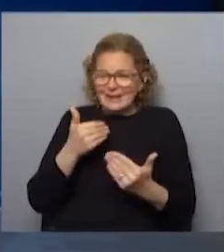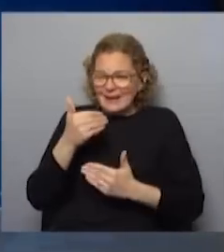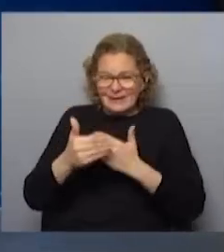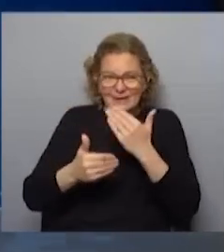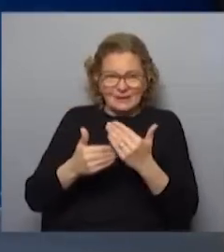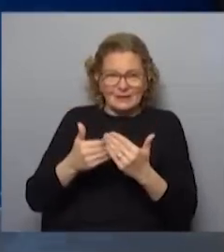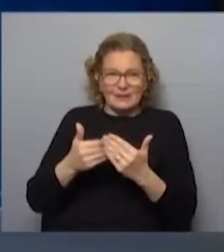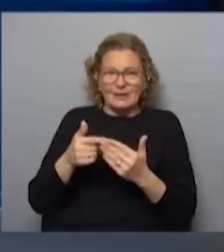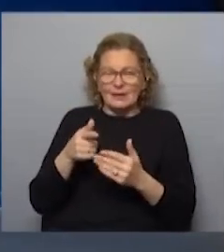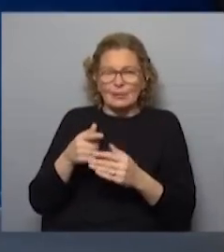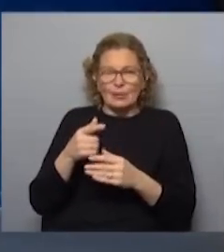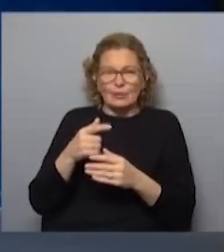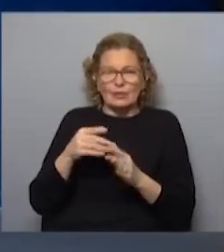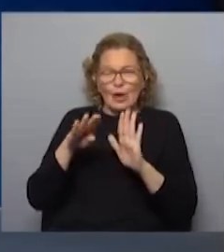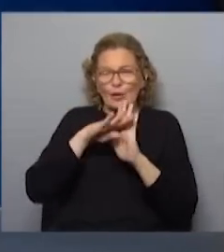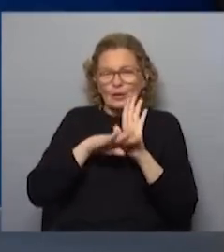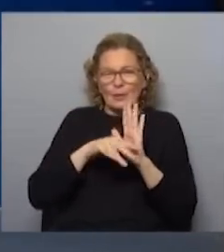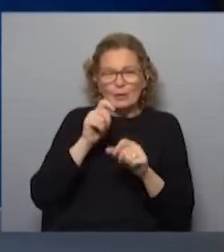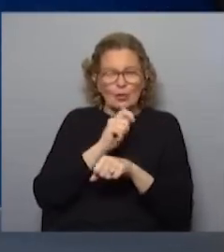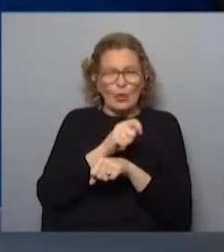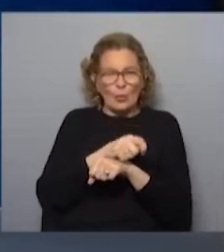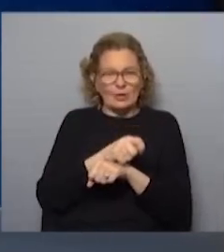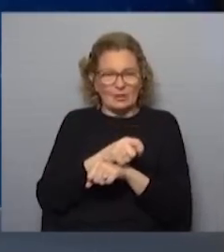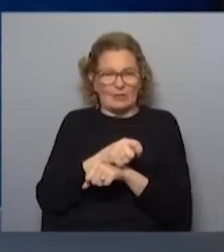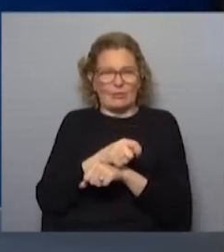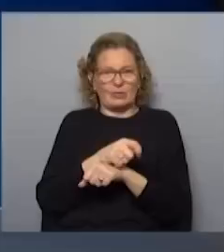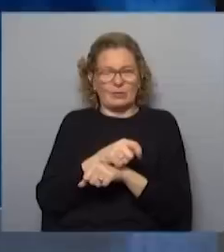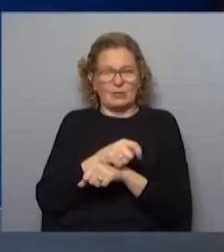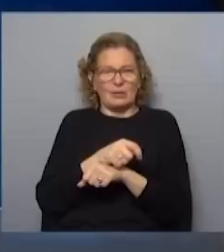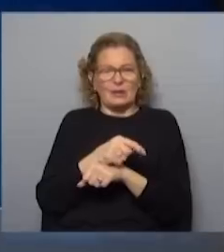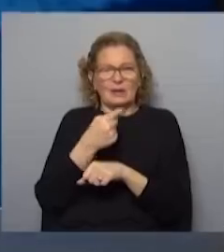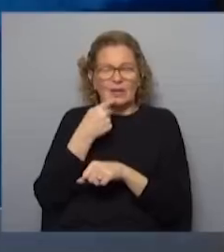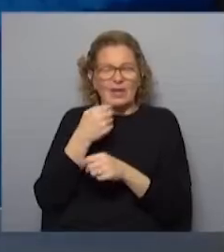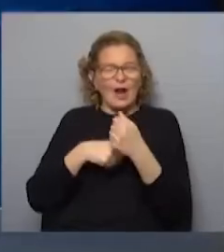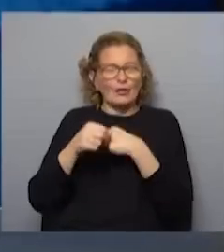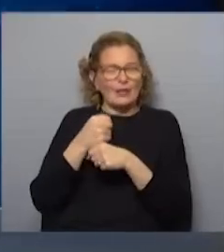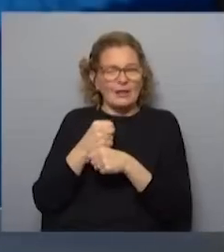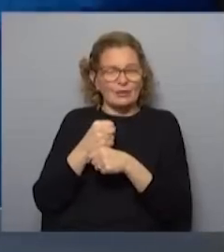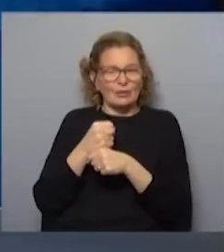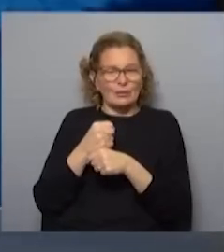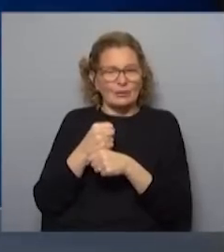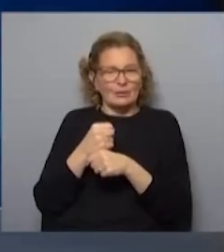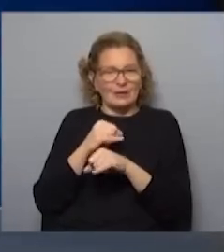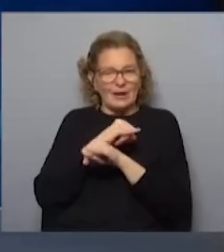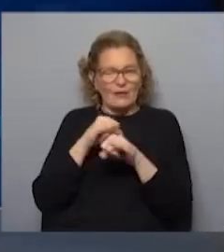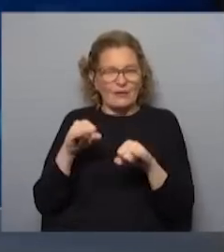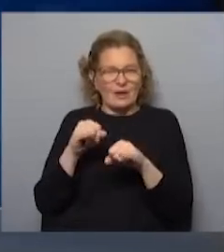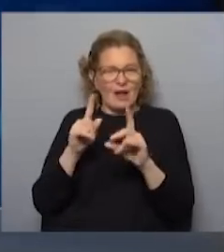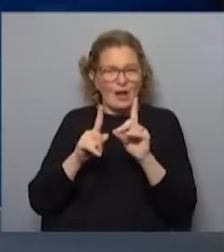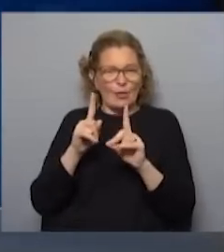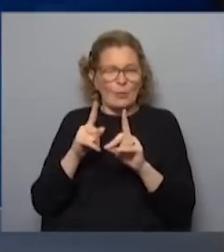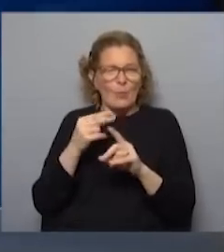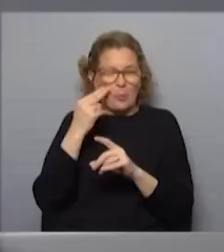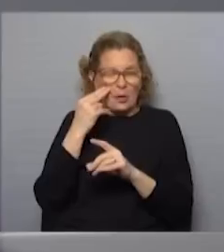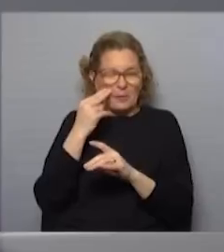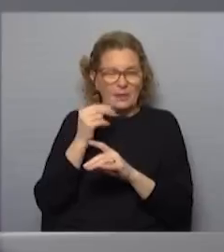al margen de los reglamentos jurídicos que marquen las la caducidad de algún de algún